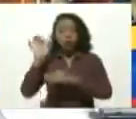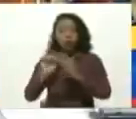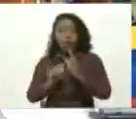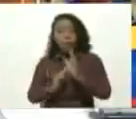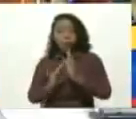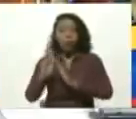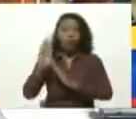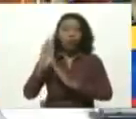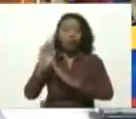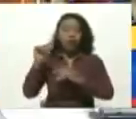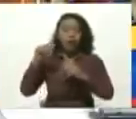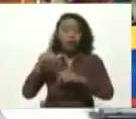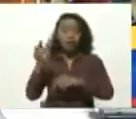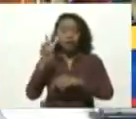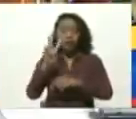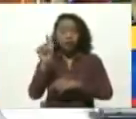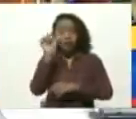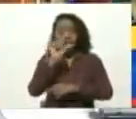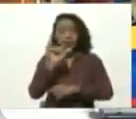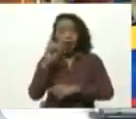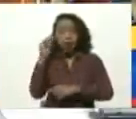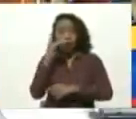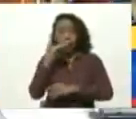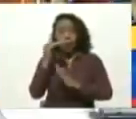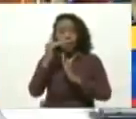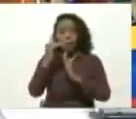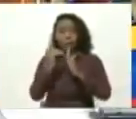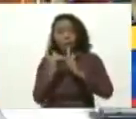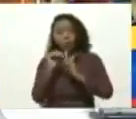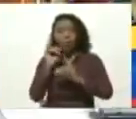esta segunda semana de octubre, menos